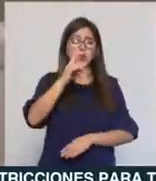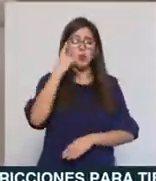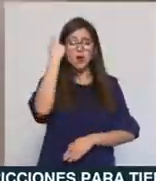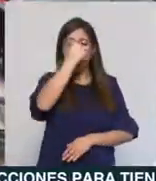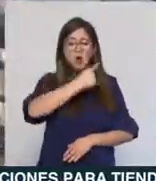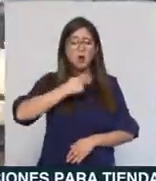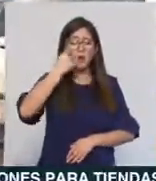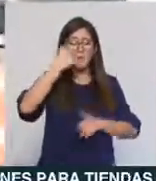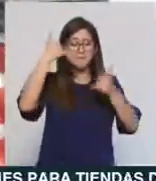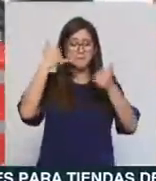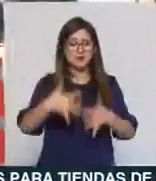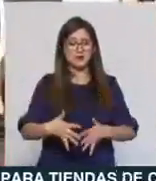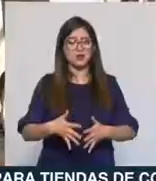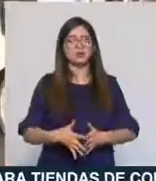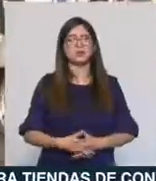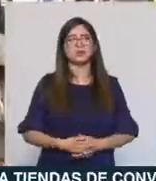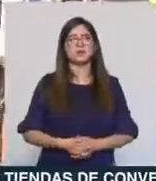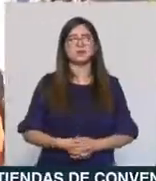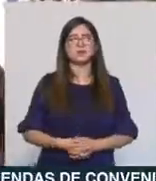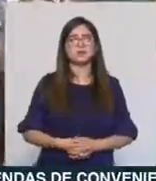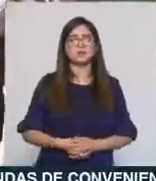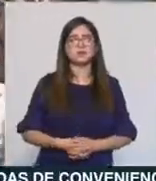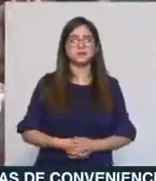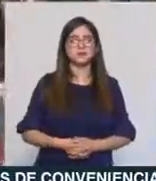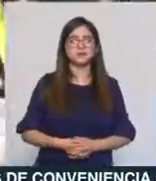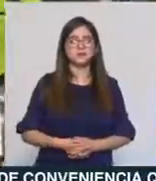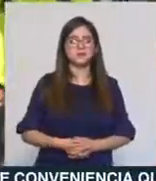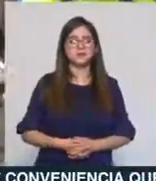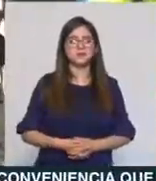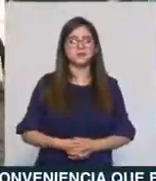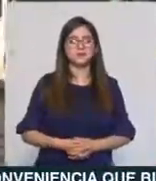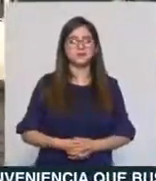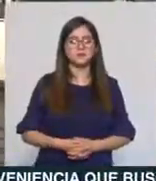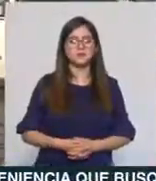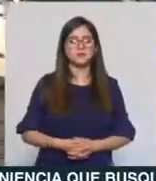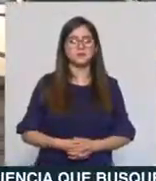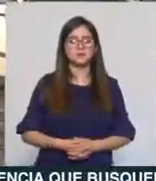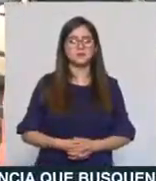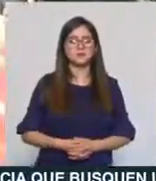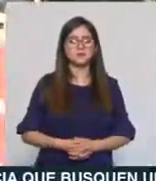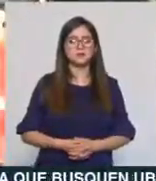acostumbrado. En las imágenes, Joel Arias, Saray Mariscal, 21 Noticias.